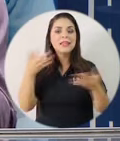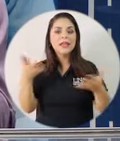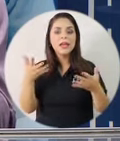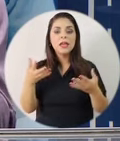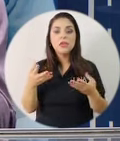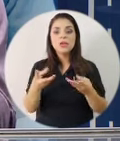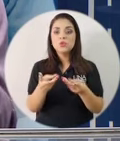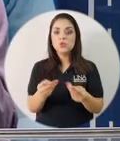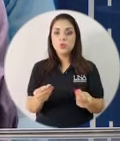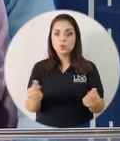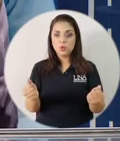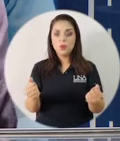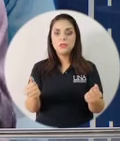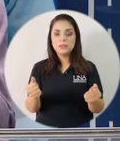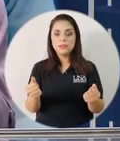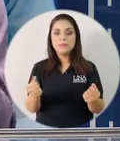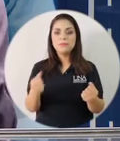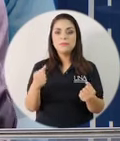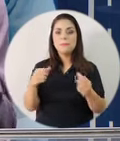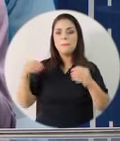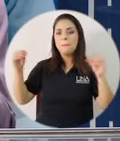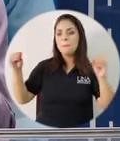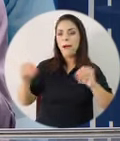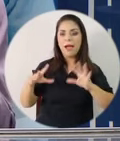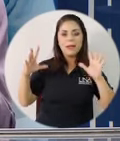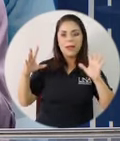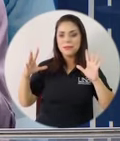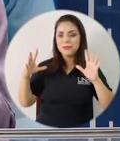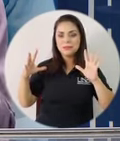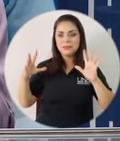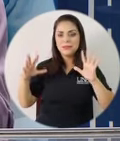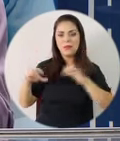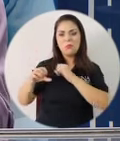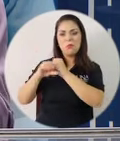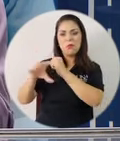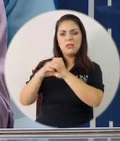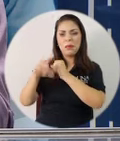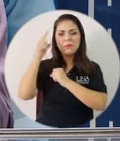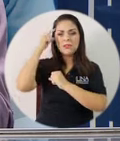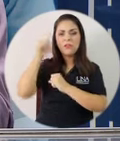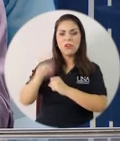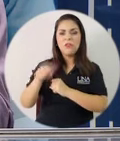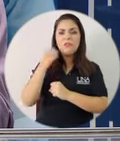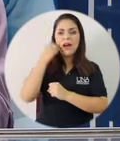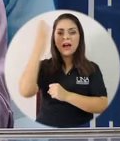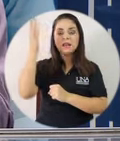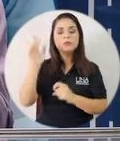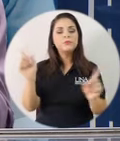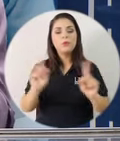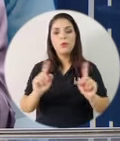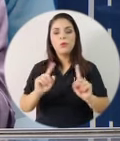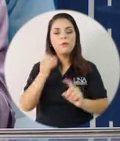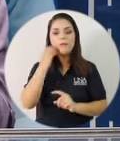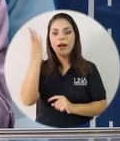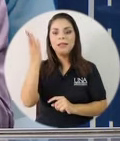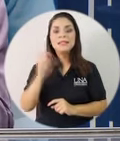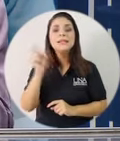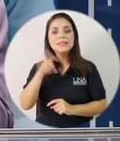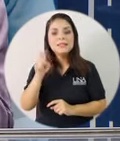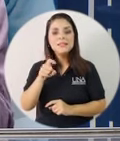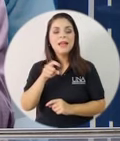soluciones mágicas que se nos ofrecen en la publicidad constantemente, ¿verdad?, no están ahí tan fáciles como se cree. Se requiere de